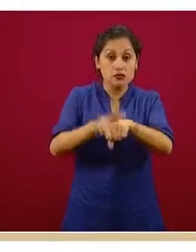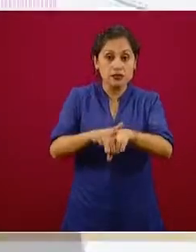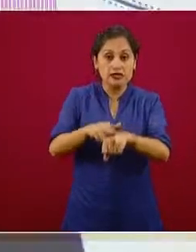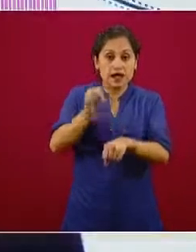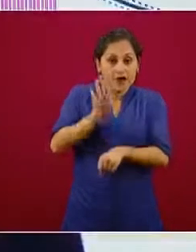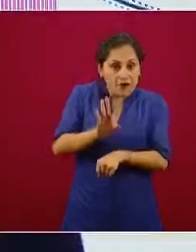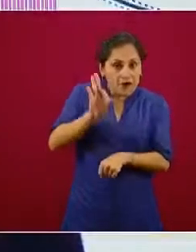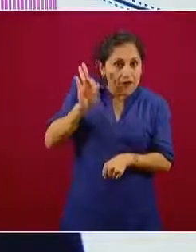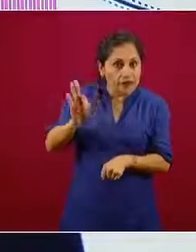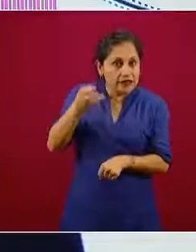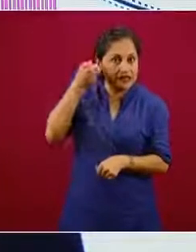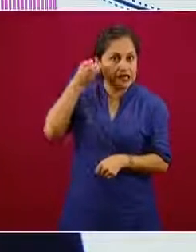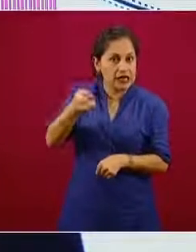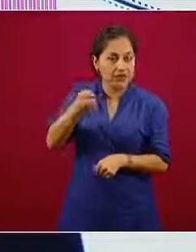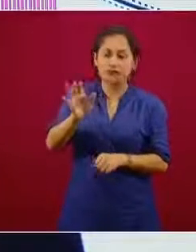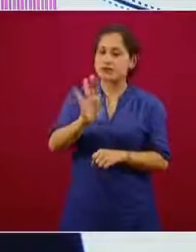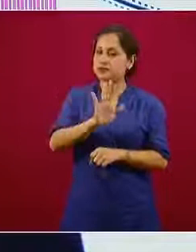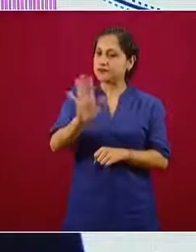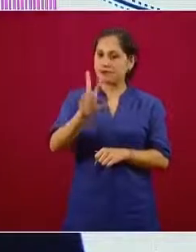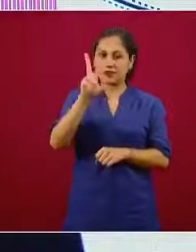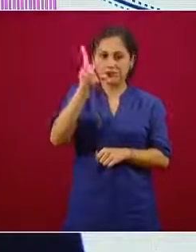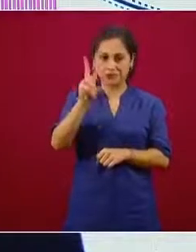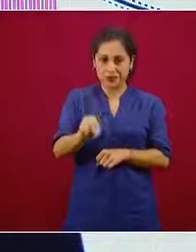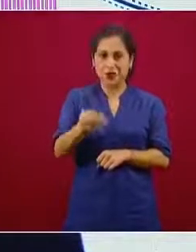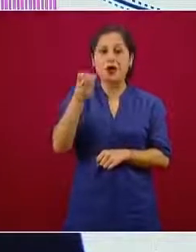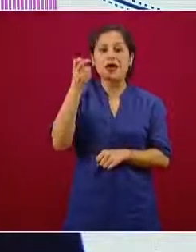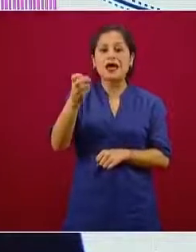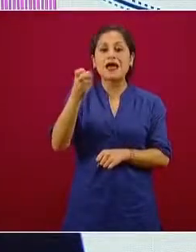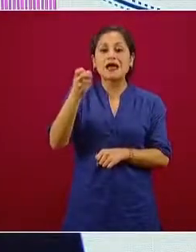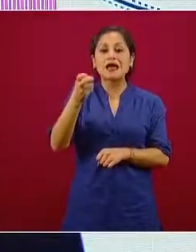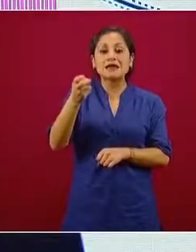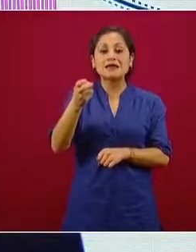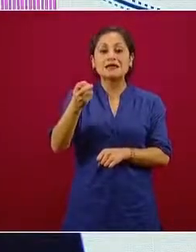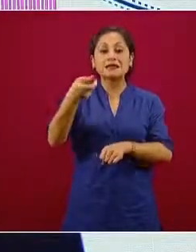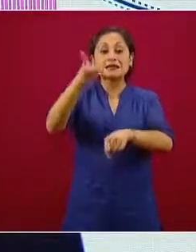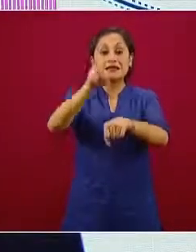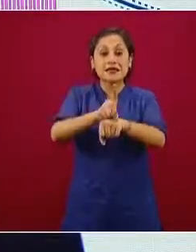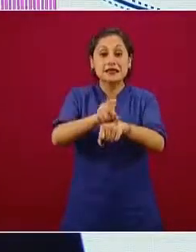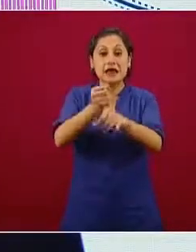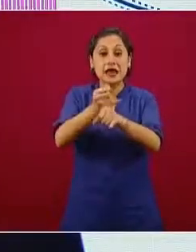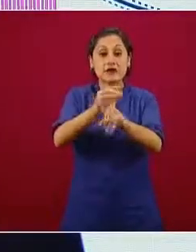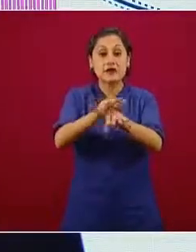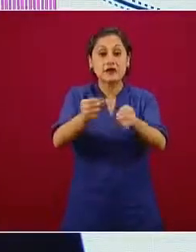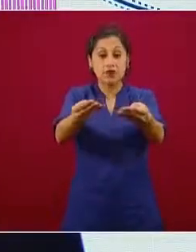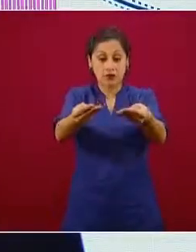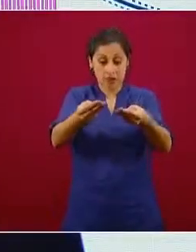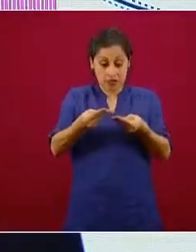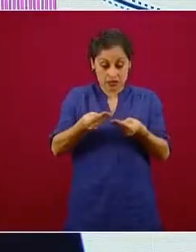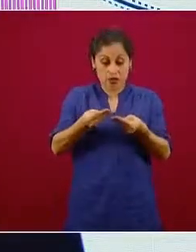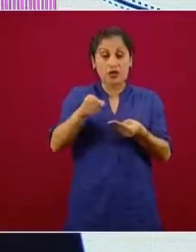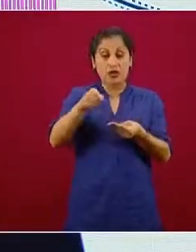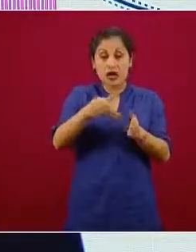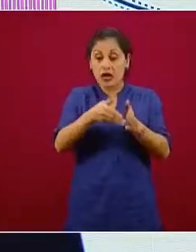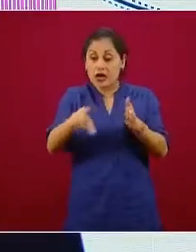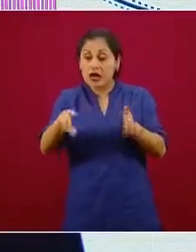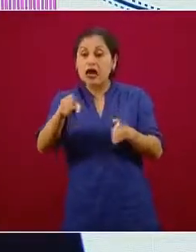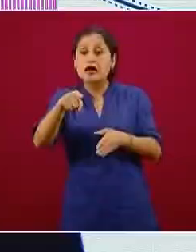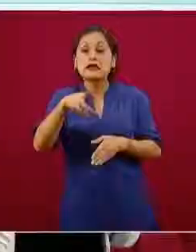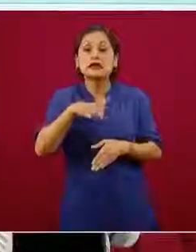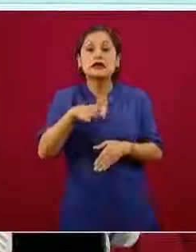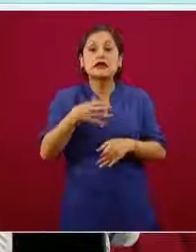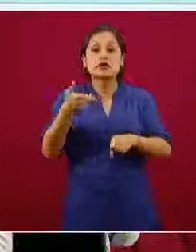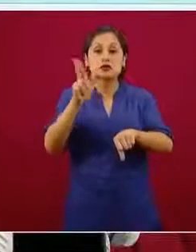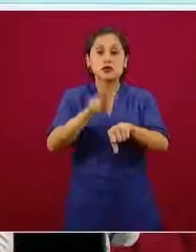en este día, o en este día. Es el número de personas que en ese día estarán en el hospital. Algunos